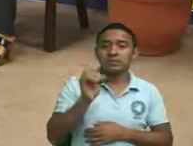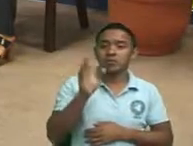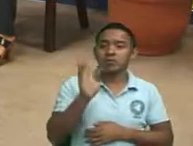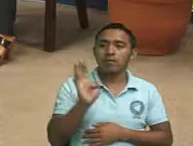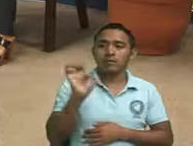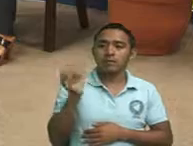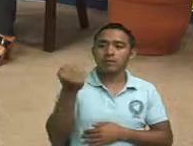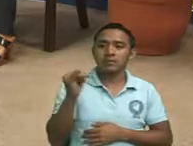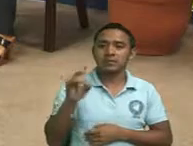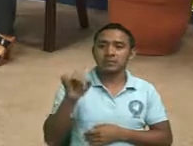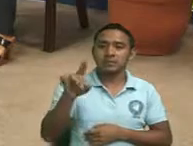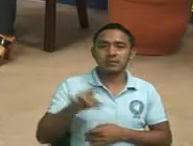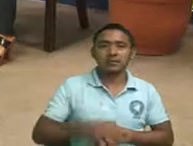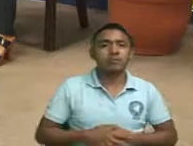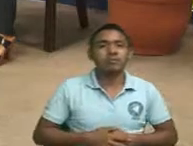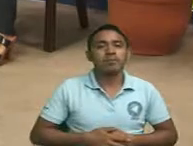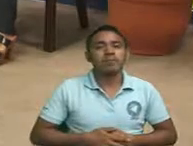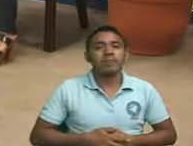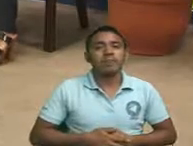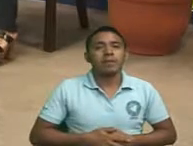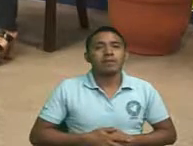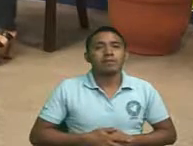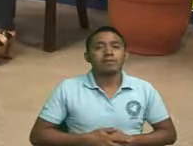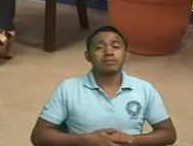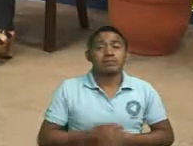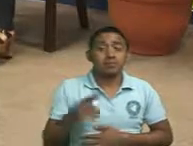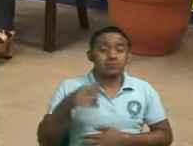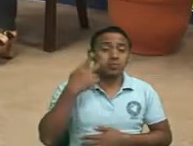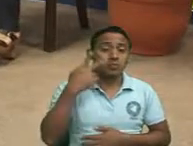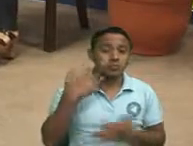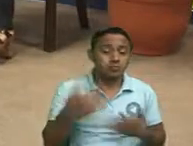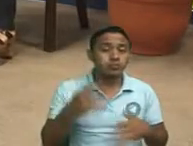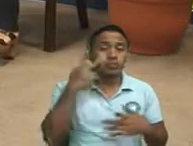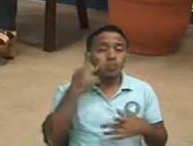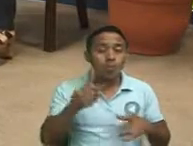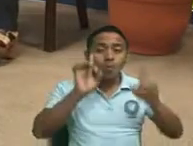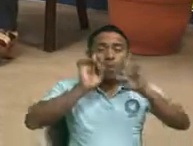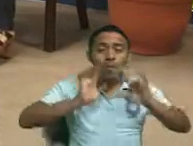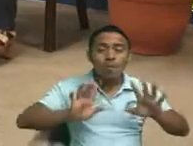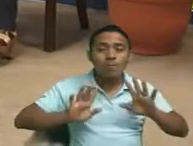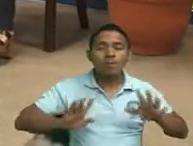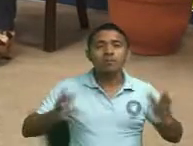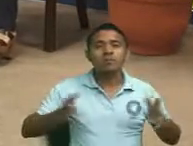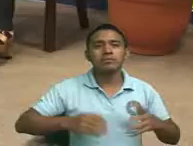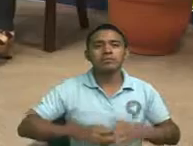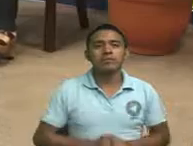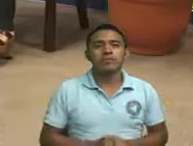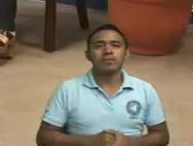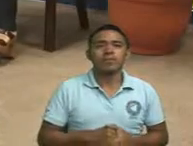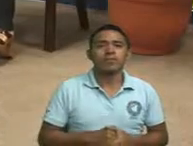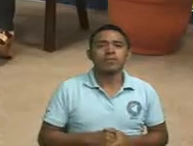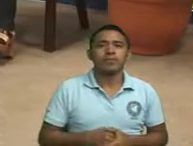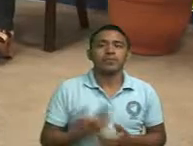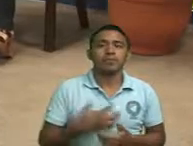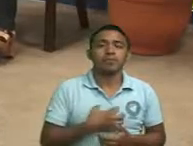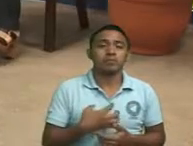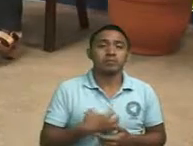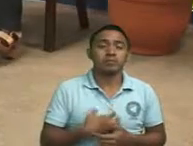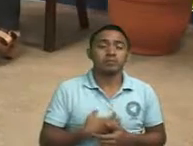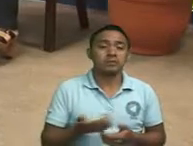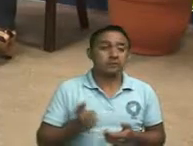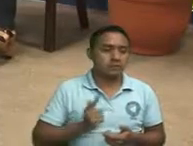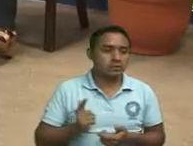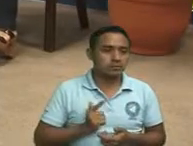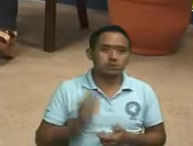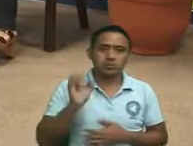Yo quiero que aquí sea usted muy, muy detallista en estos peligros en que enfrentamos cuando nosotros tenemos